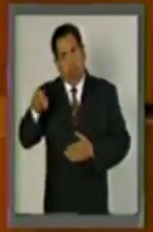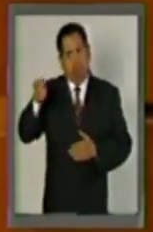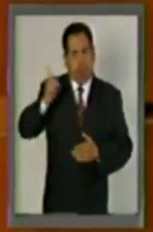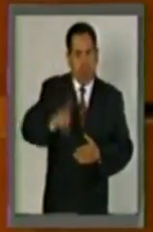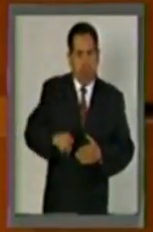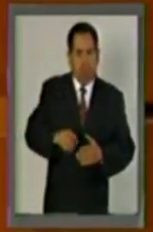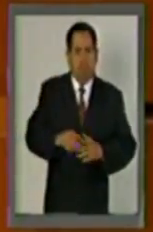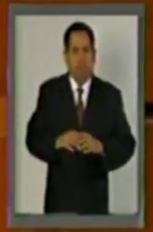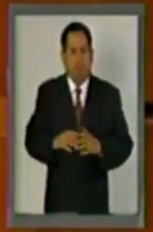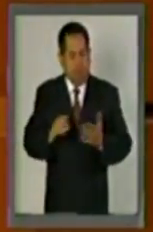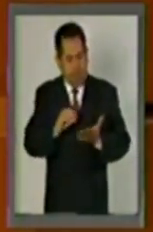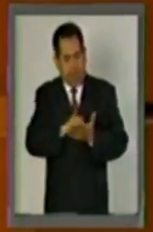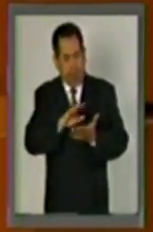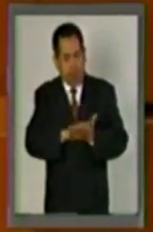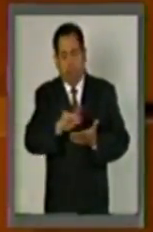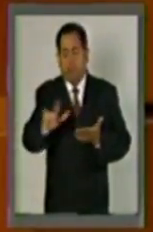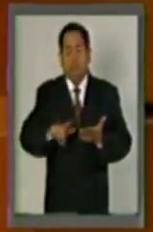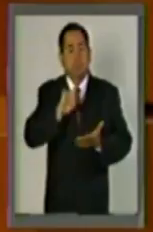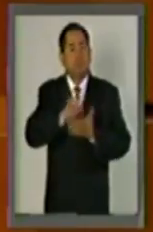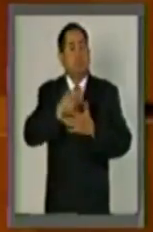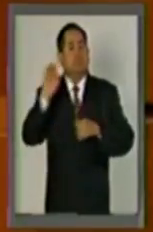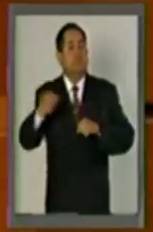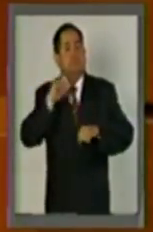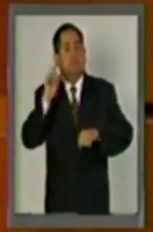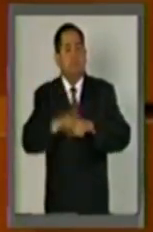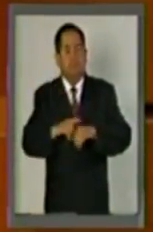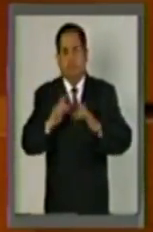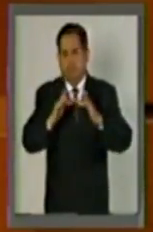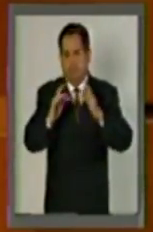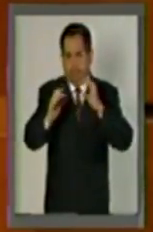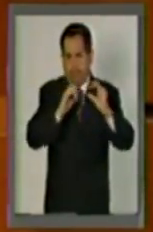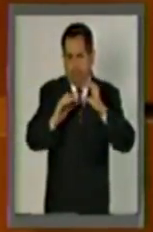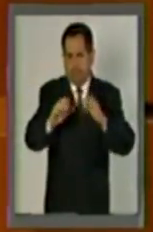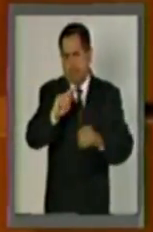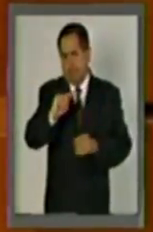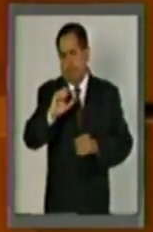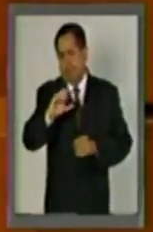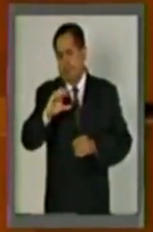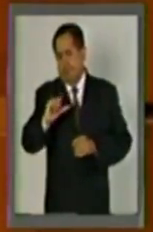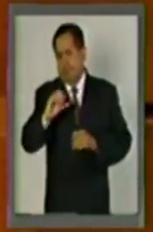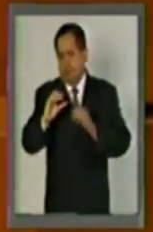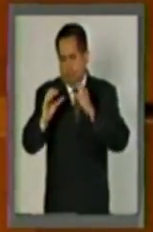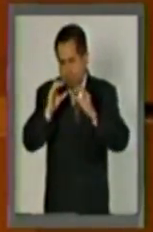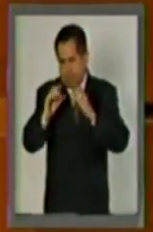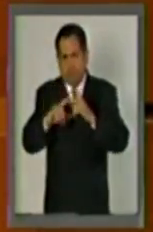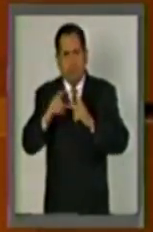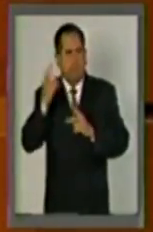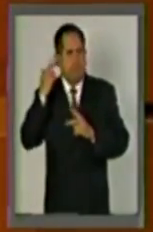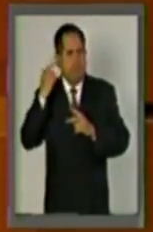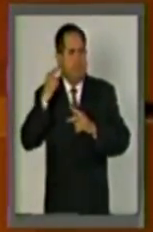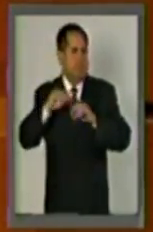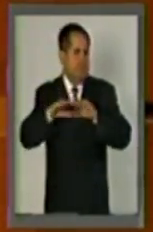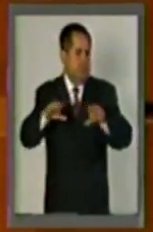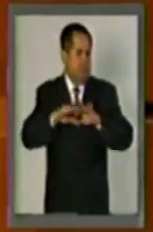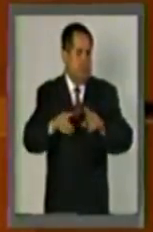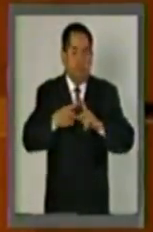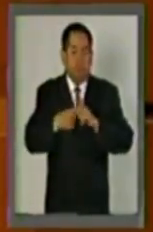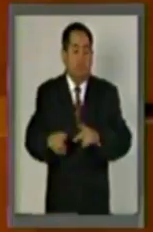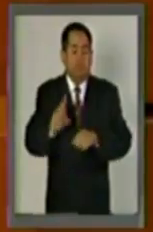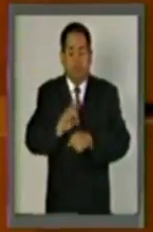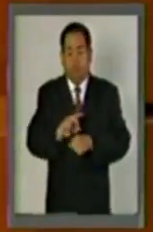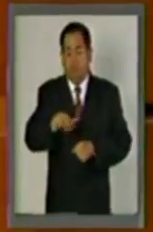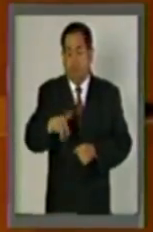por el que se expidió la Ley Federal de Telecomunicaciones y Radiodifusión, el cual entró en vigor el 13 de